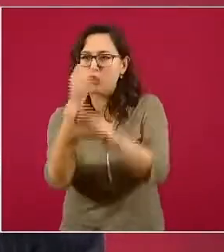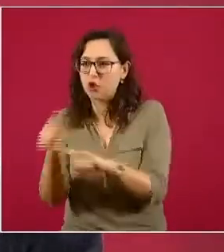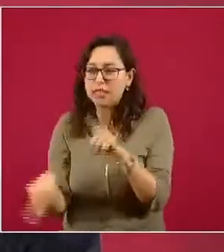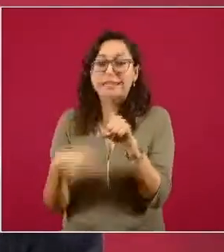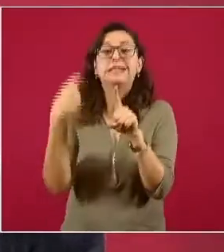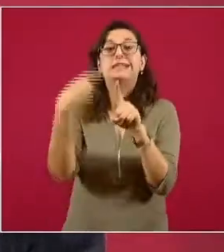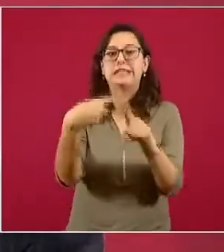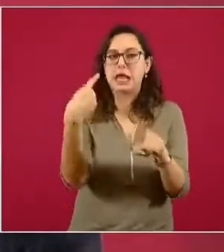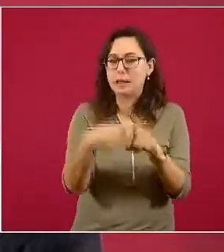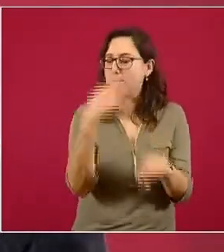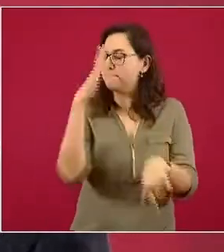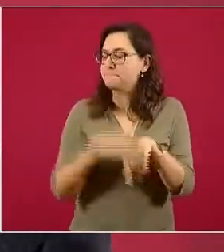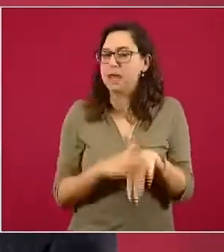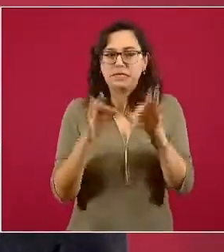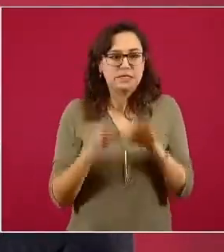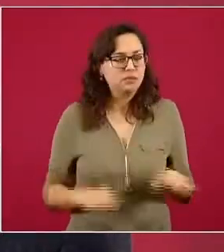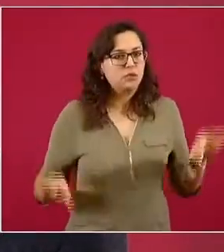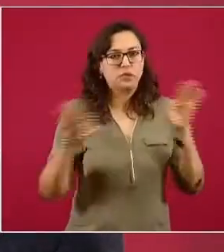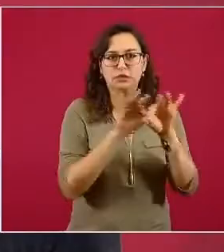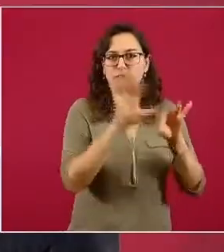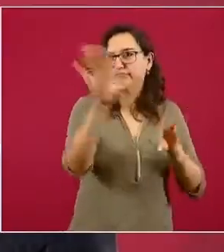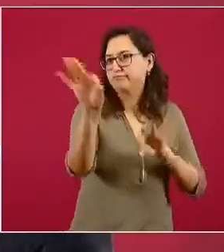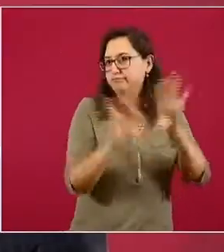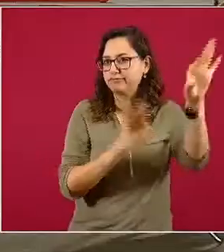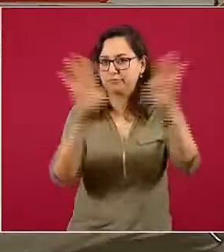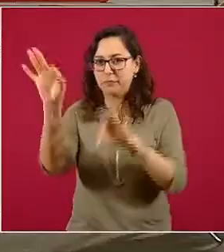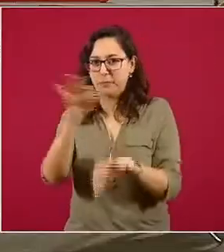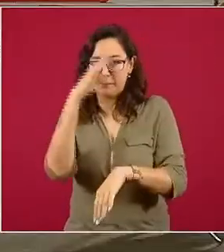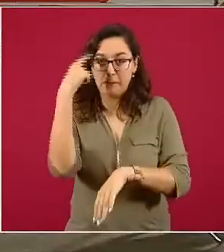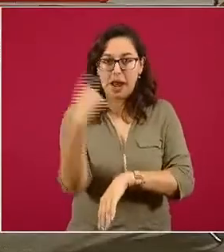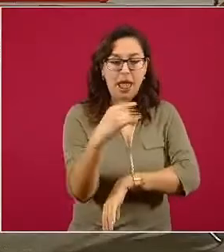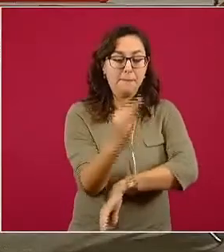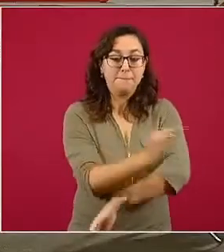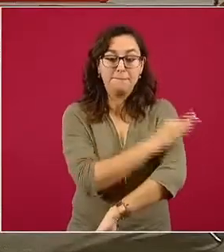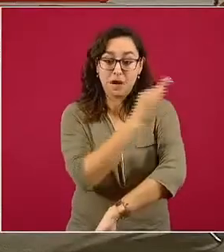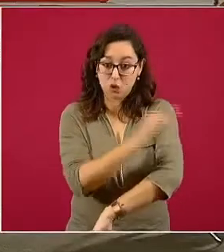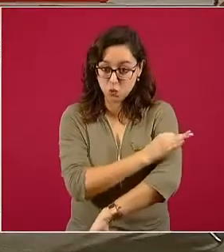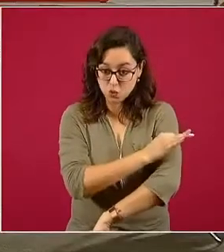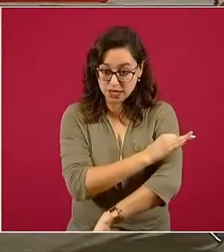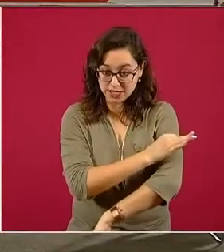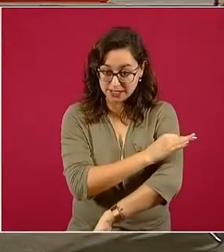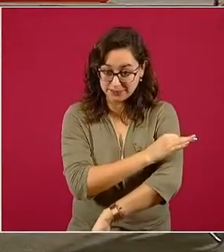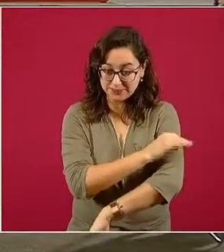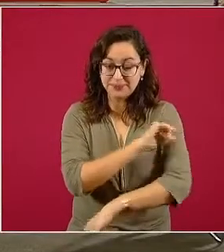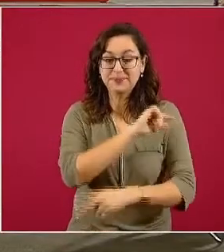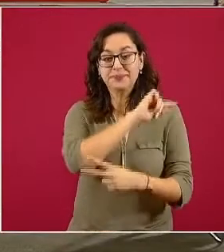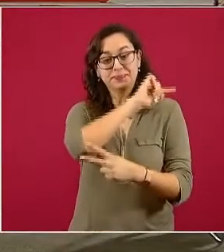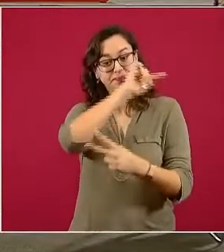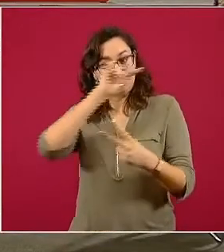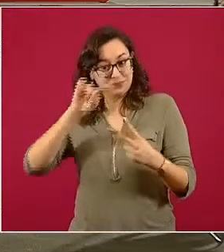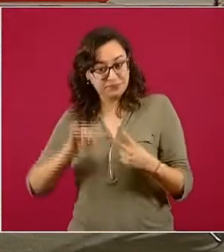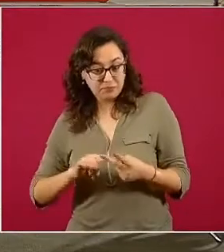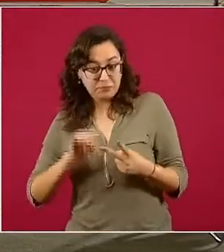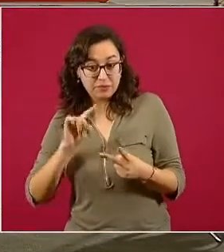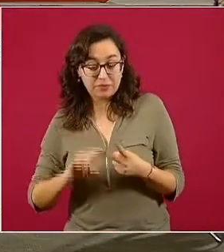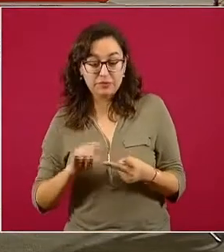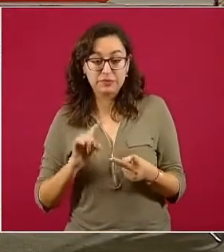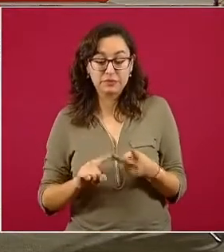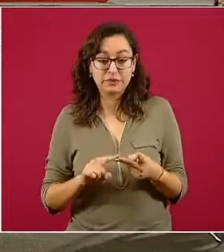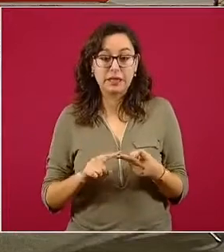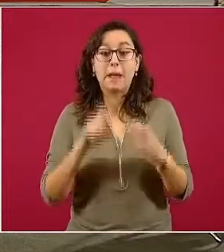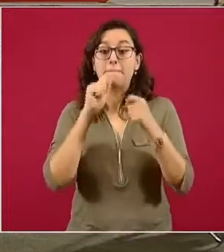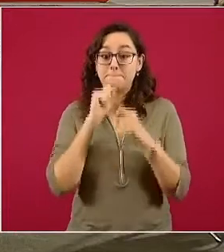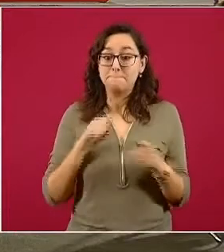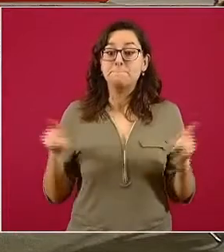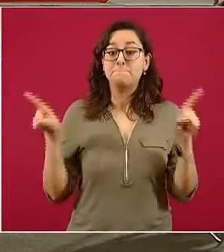personal inicialmente elegible. Y aquí aprovecho para decir una cosa adicional. Por las disposiciones de seguridad sanitaria que